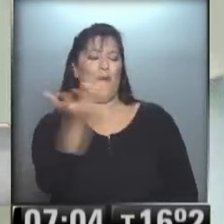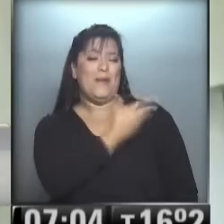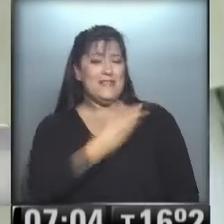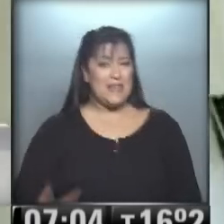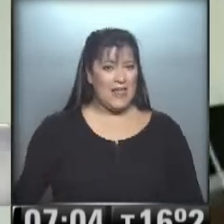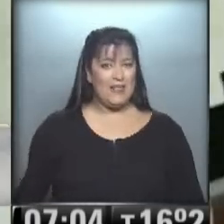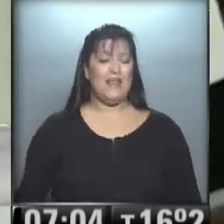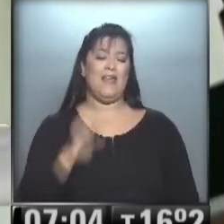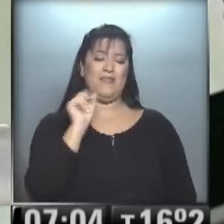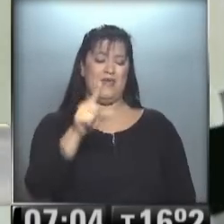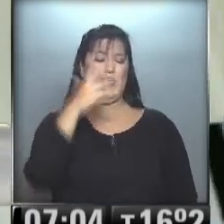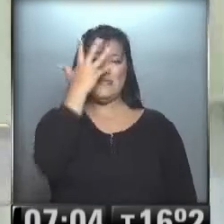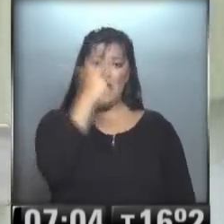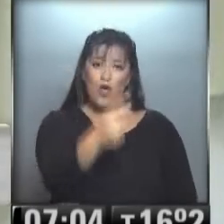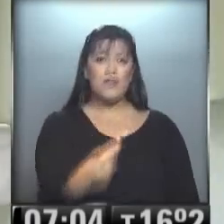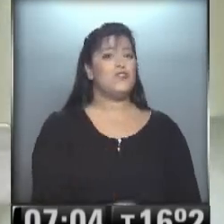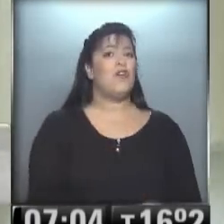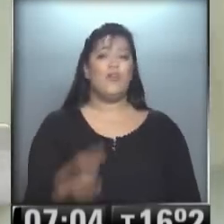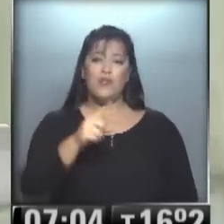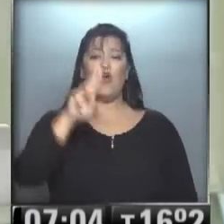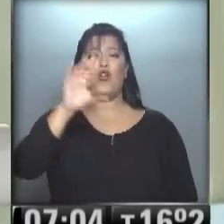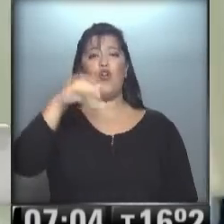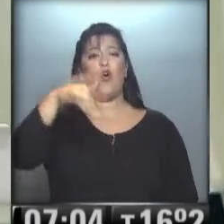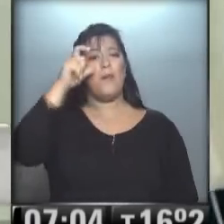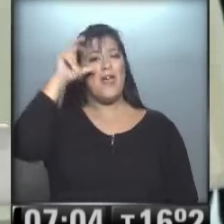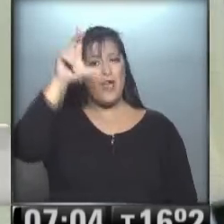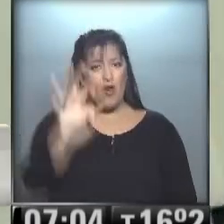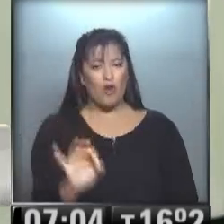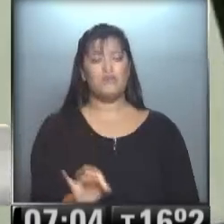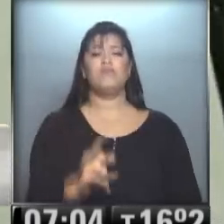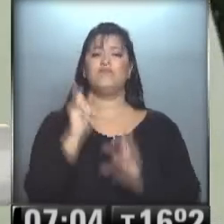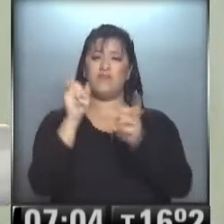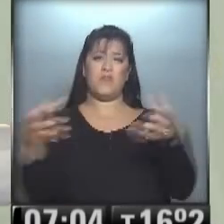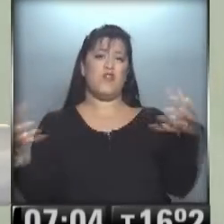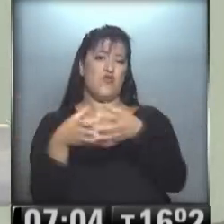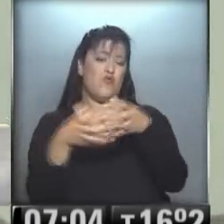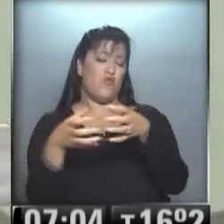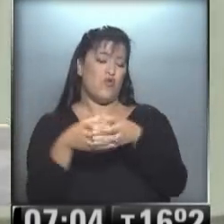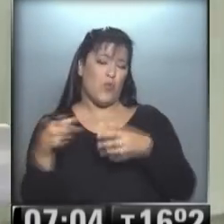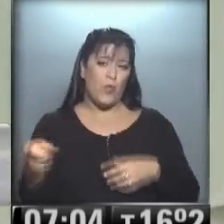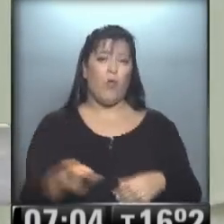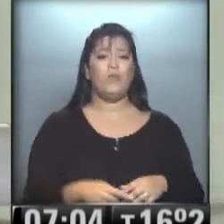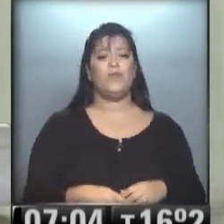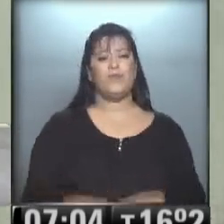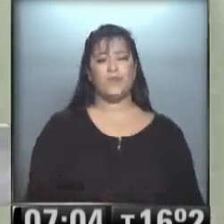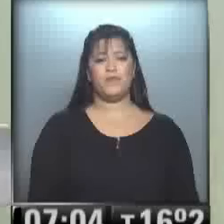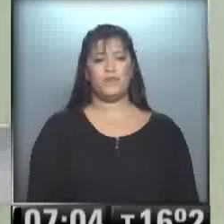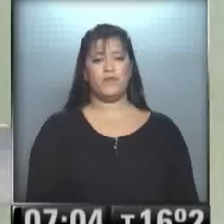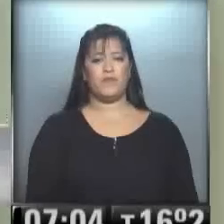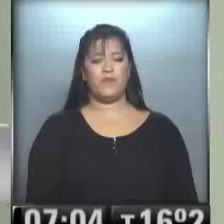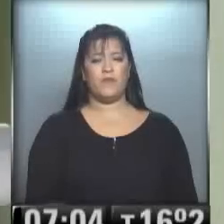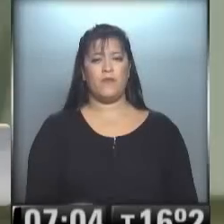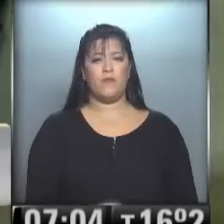institución, que levanta por primera vez Bernardo Romeo. Y allí miembros de la delegación, como así también... Me